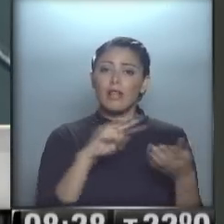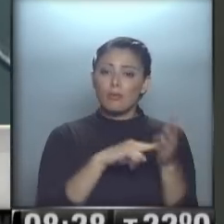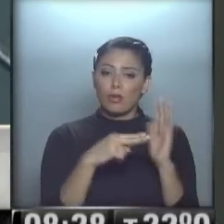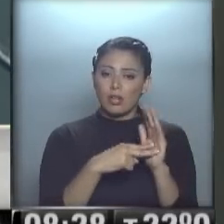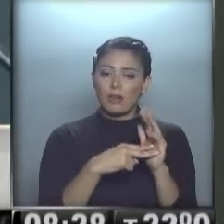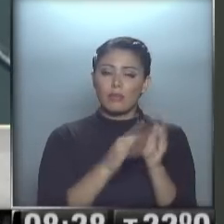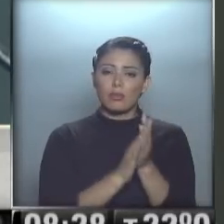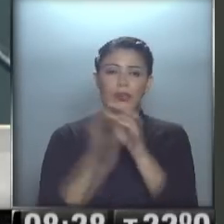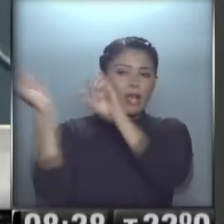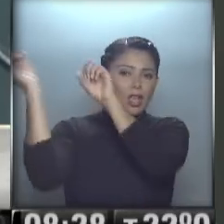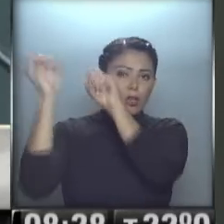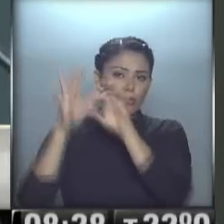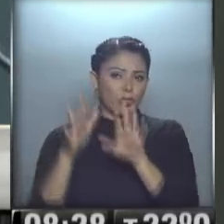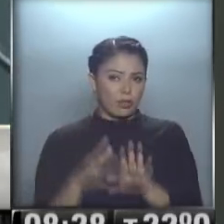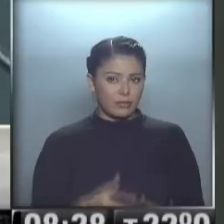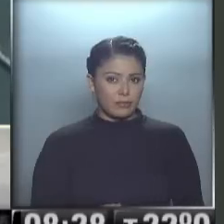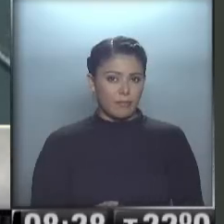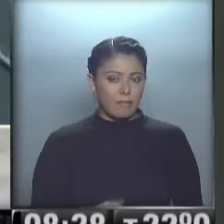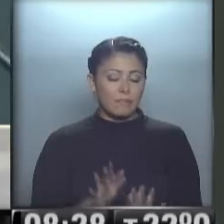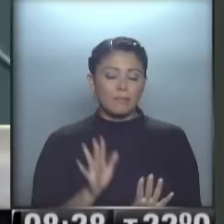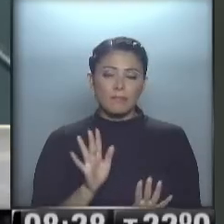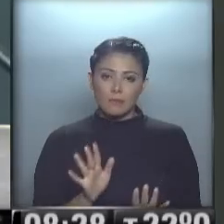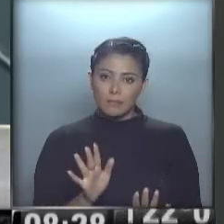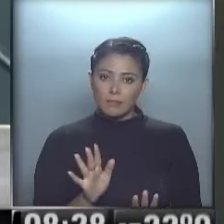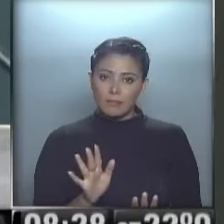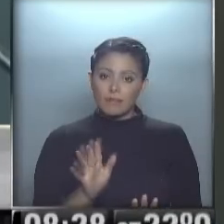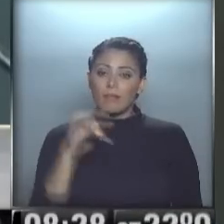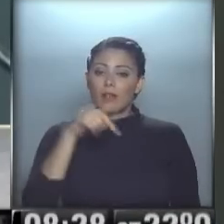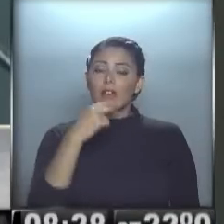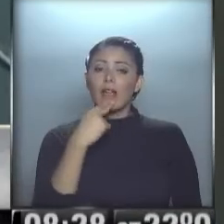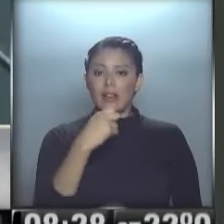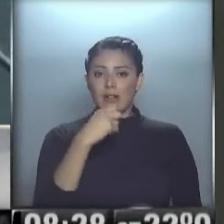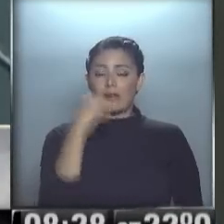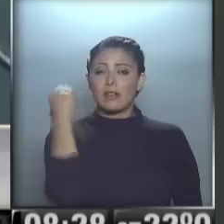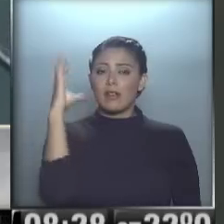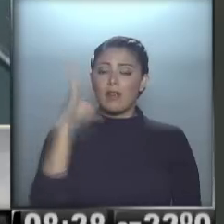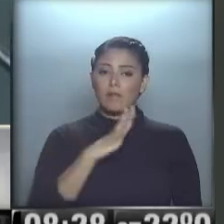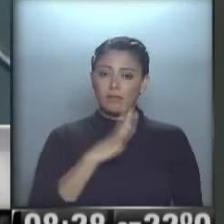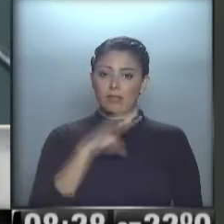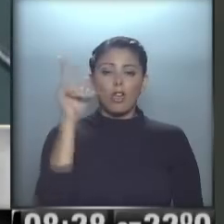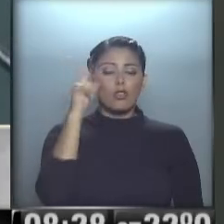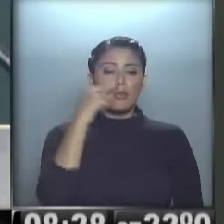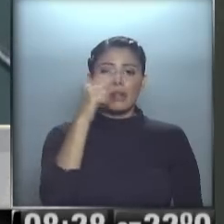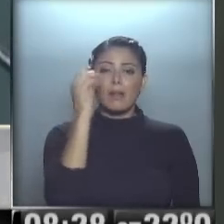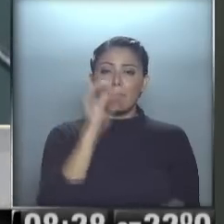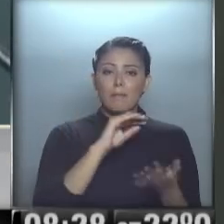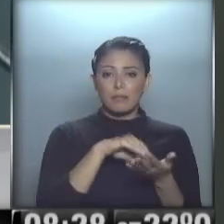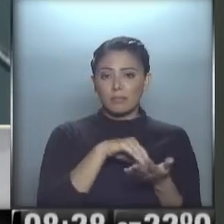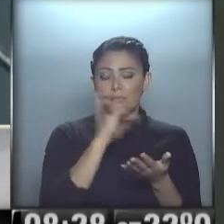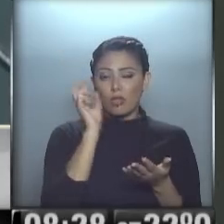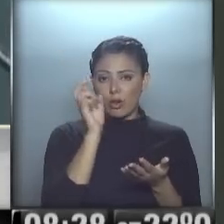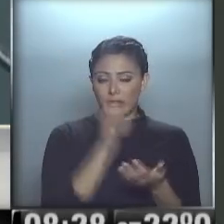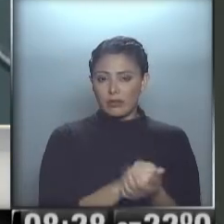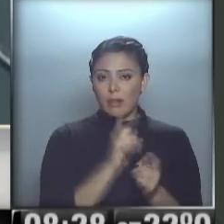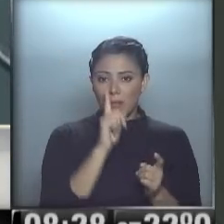importación eh la el déficit energético en la República Argentina es equivalente a 8,000 millones de dólares eh